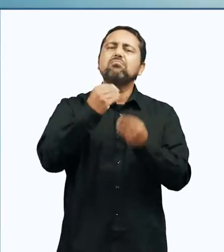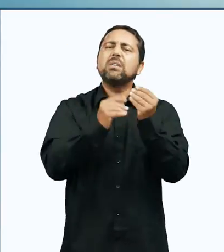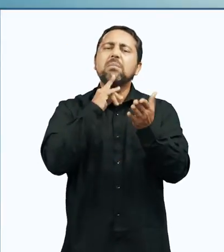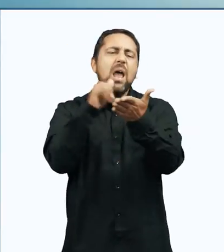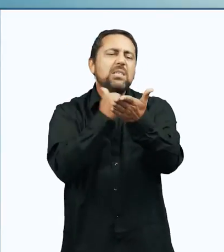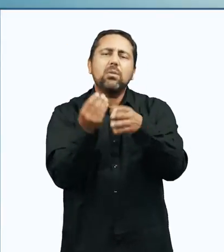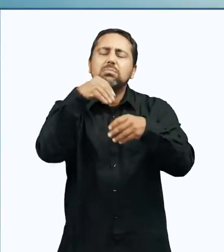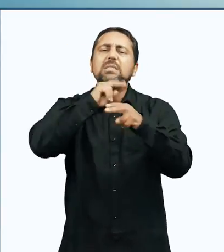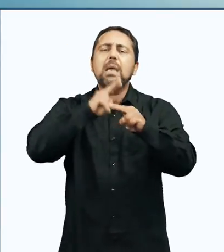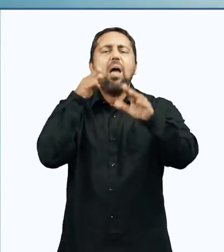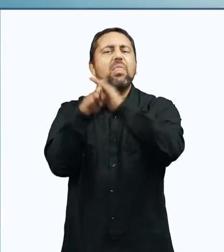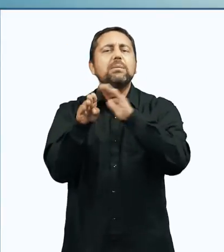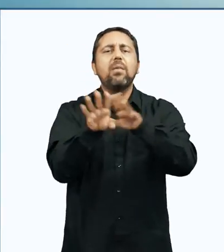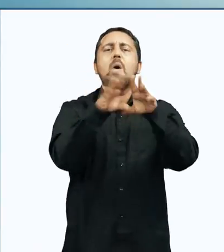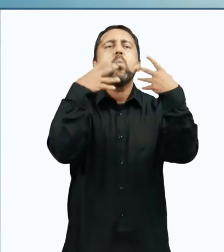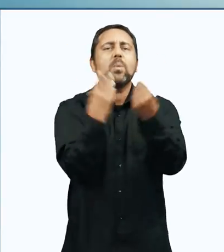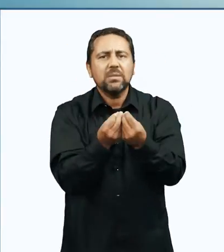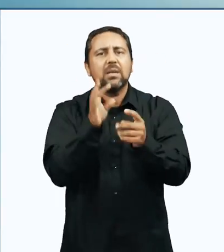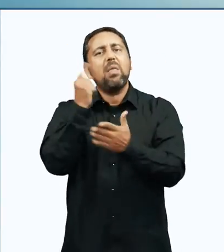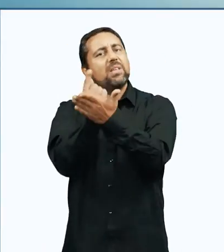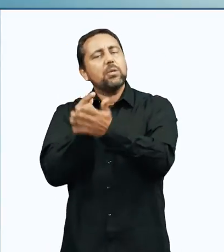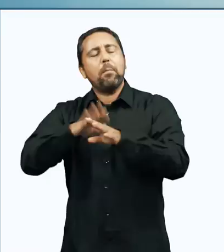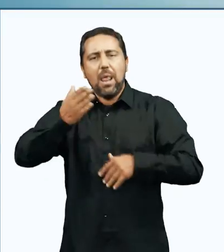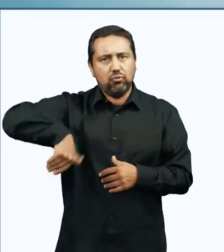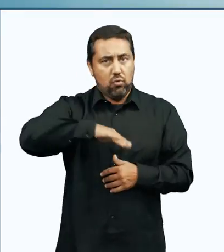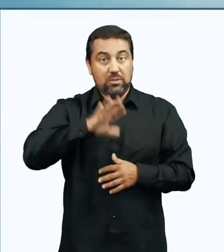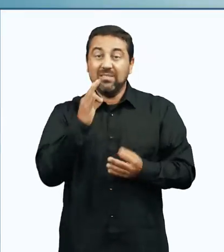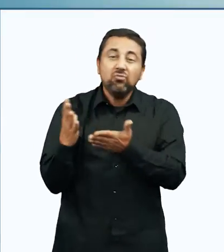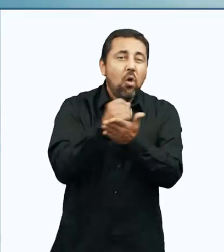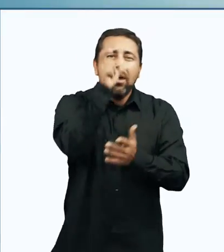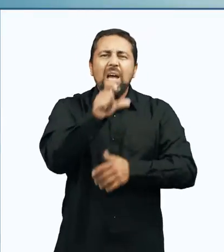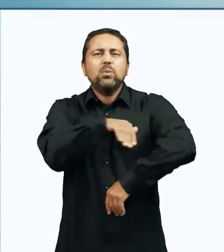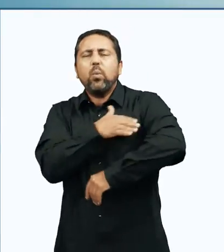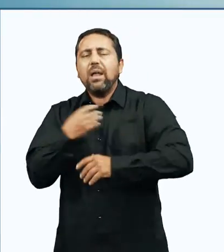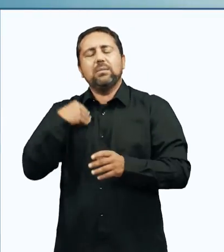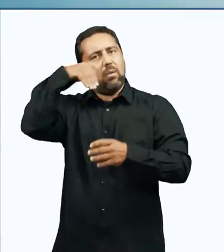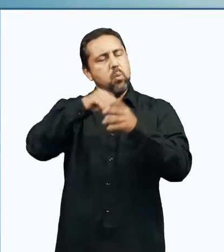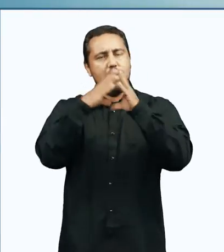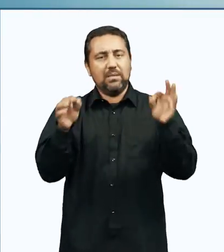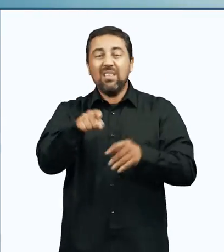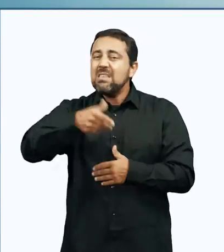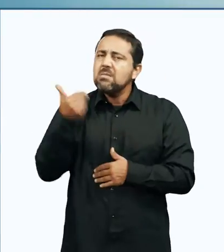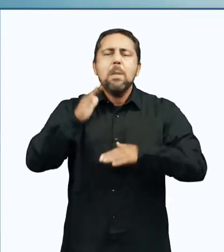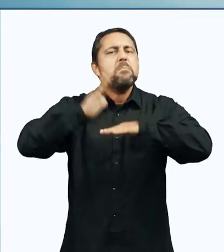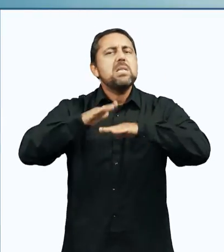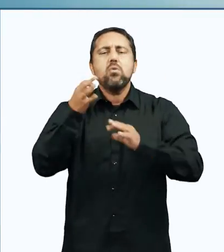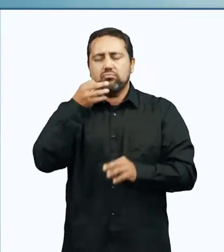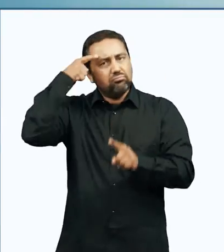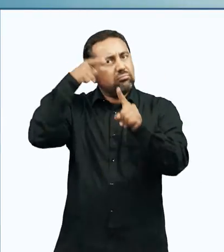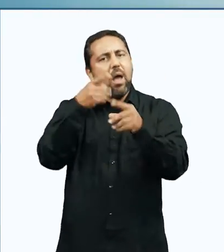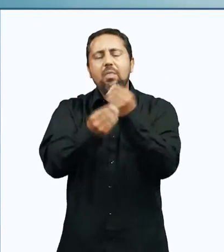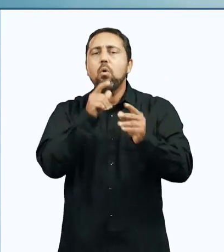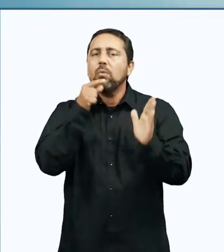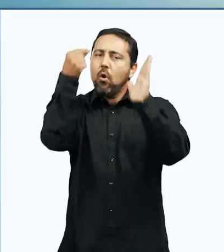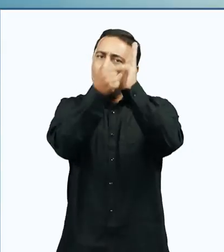reconocimiento académico de créditos de la universidad rey juan carlos recoge la obligatoriedad de realizar una materia sobre accesibilidad universal y diseño para